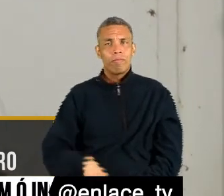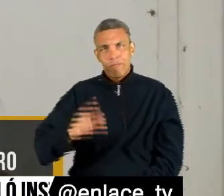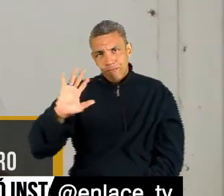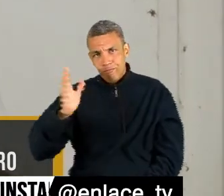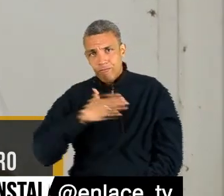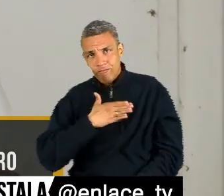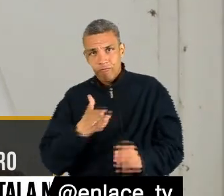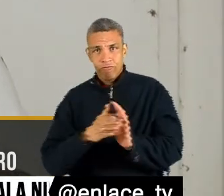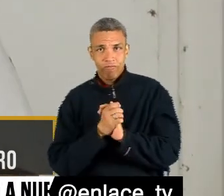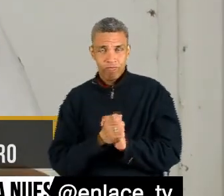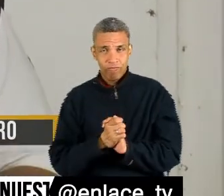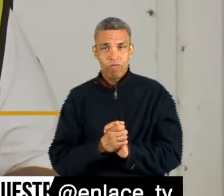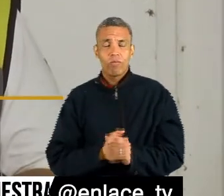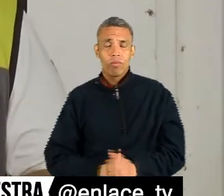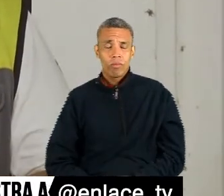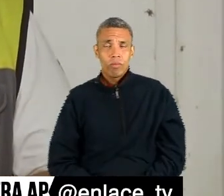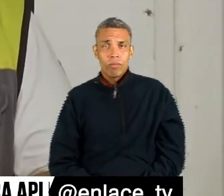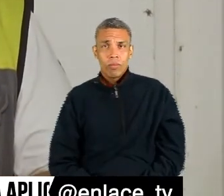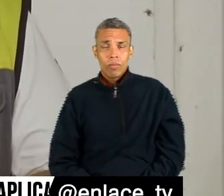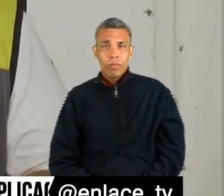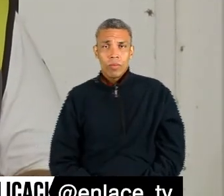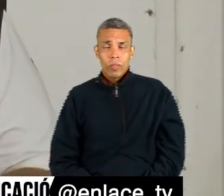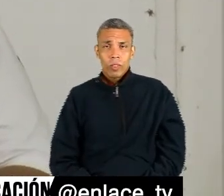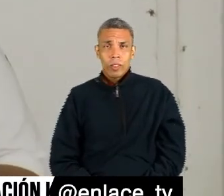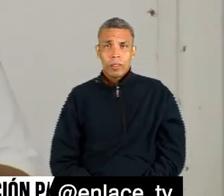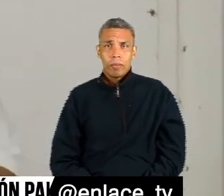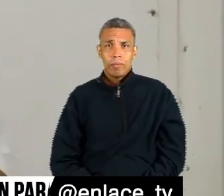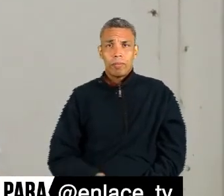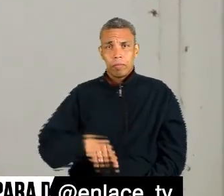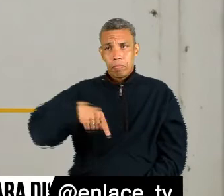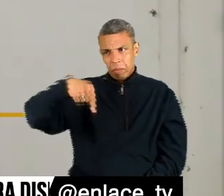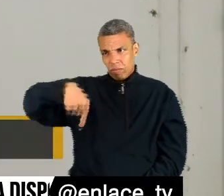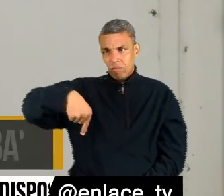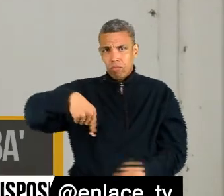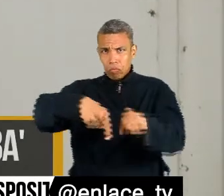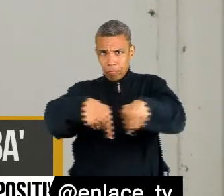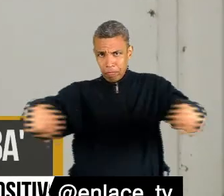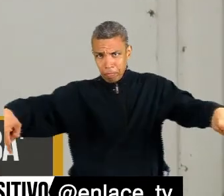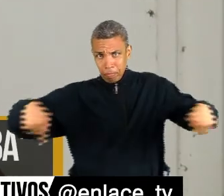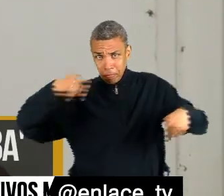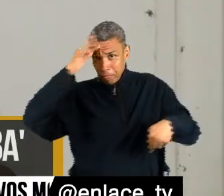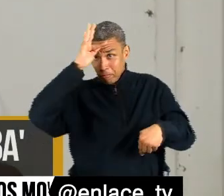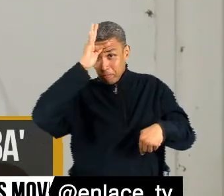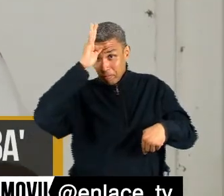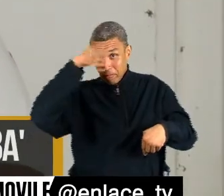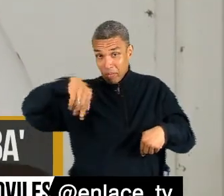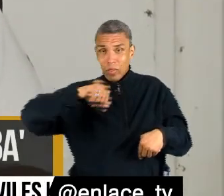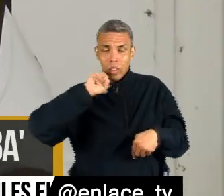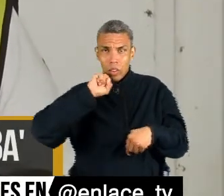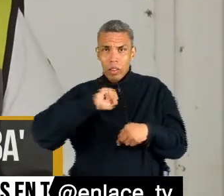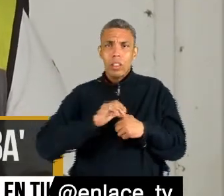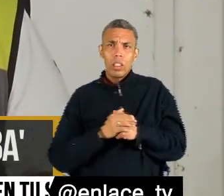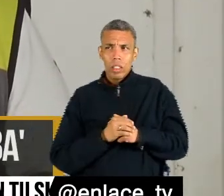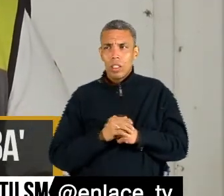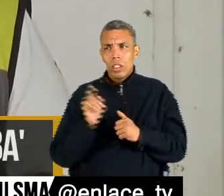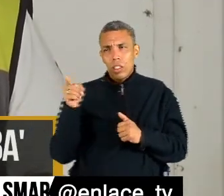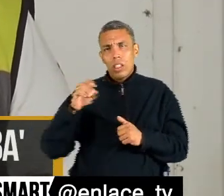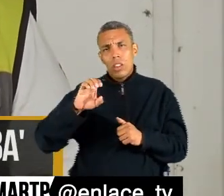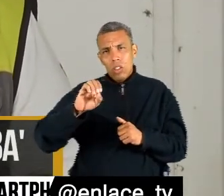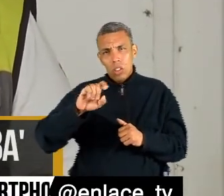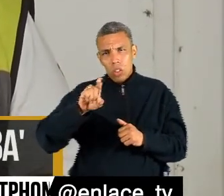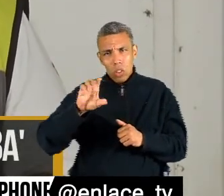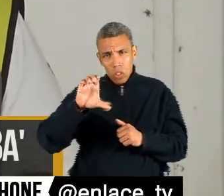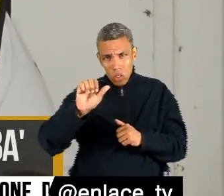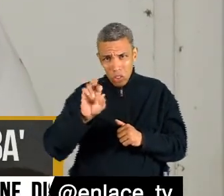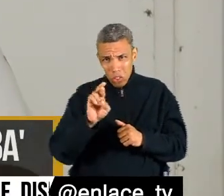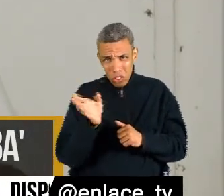Enlace Noticias. A esta hora en el hospital regional del Magdalena Medio se encuentra Óscar Emilio Villanueva. Ha sufrido un accidente de tránsito el